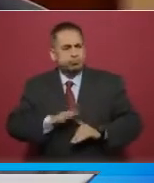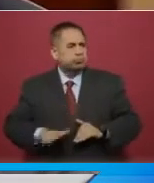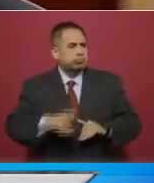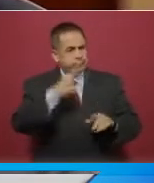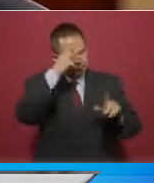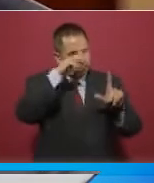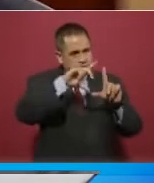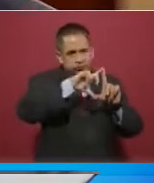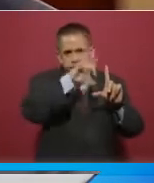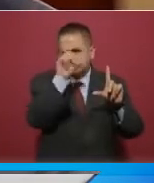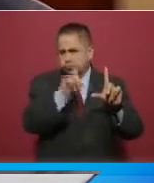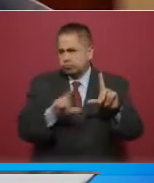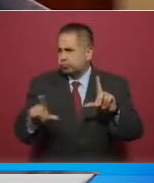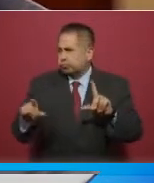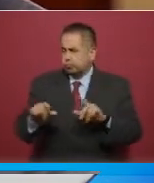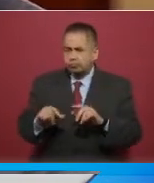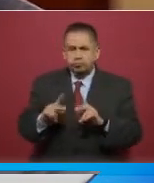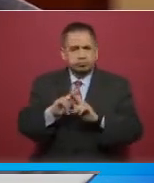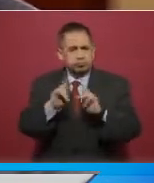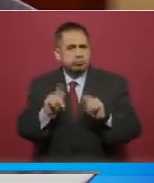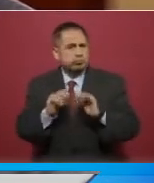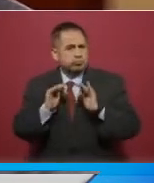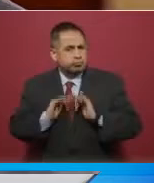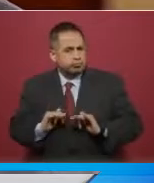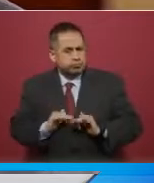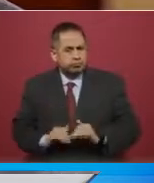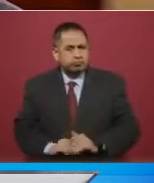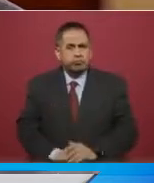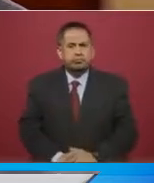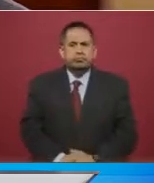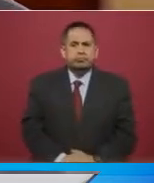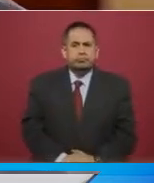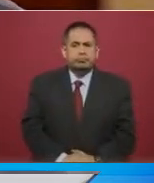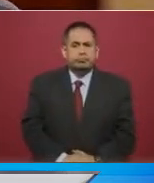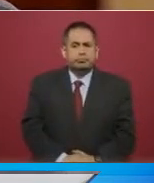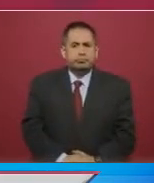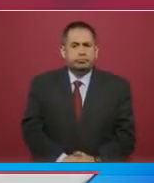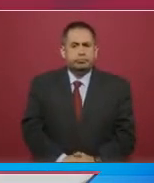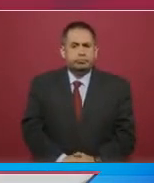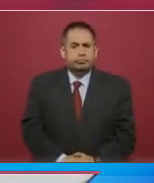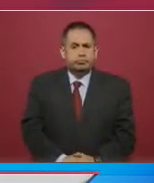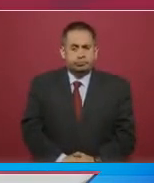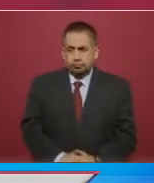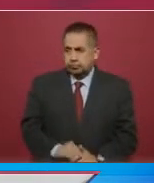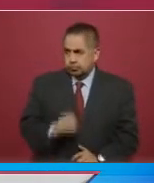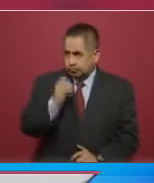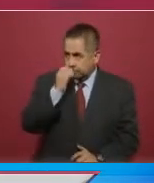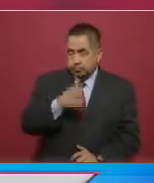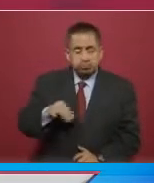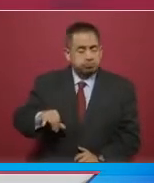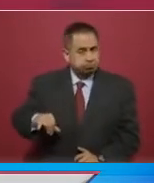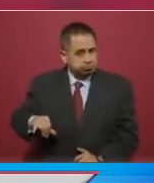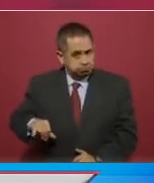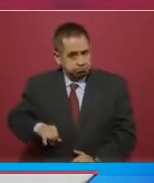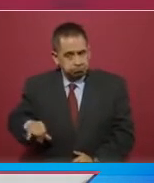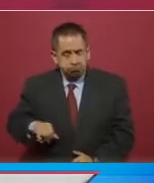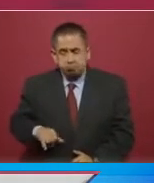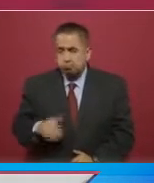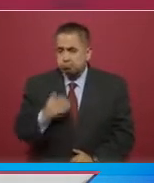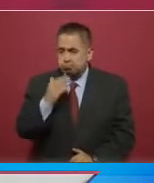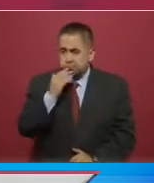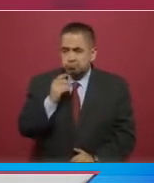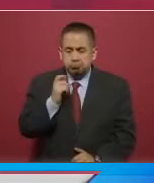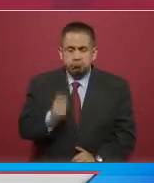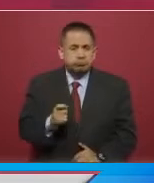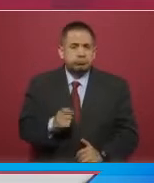ejército mexicano y nutrido con su conformación por el mismo pueblo de México. Los hechos lamentables ocurridos en 1968 con la represión a